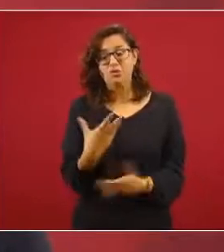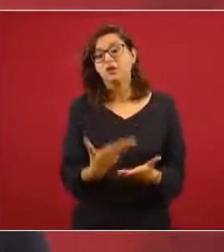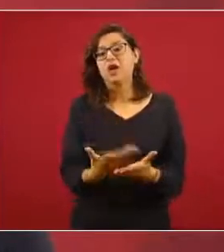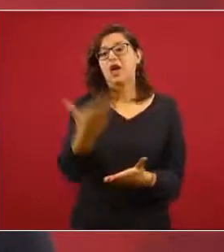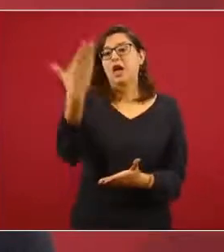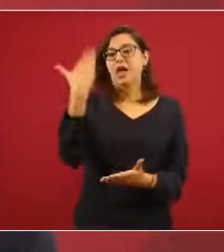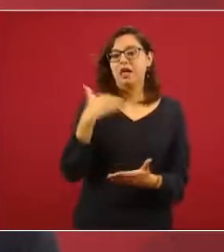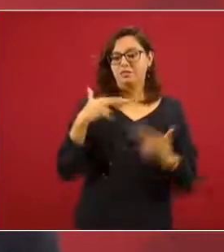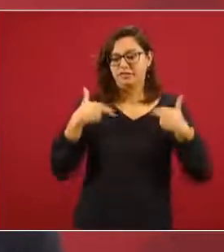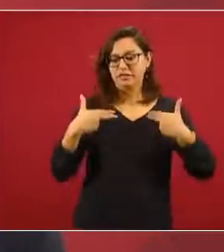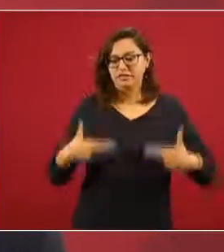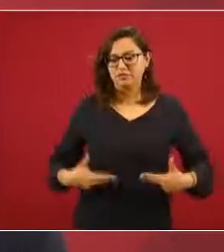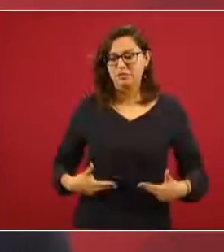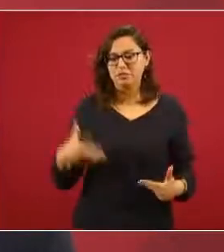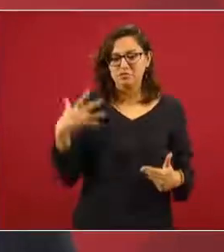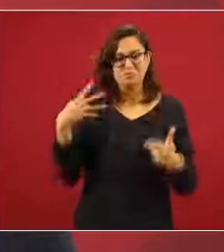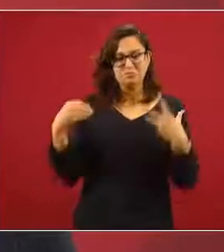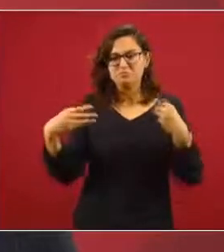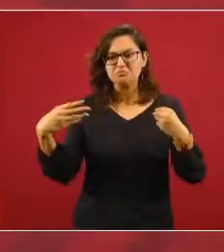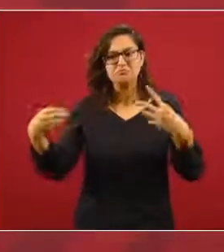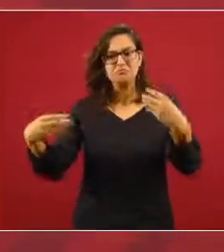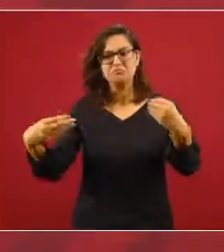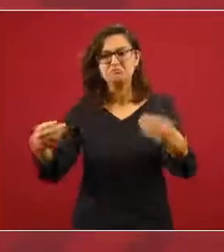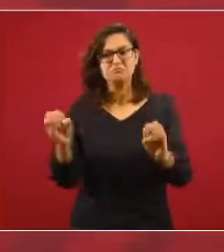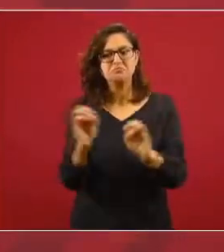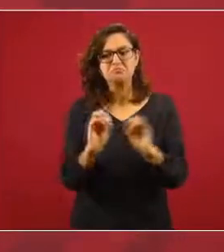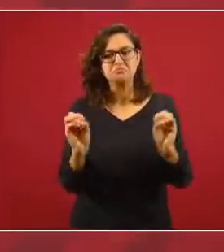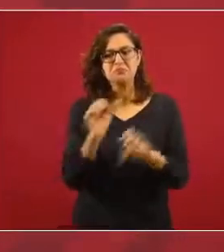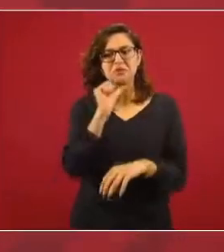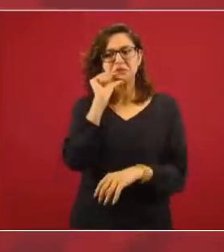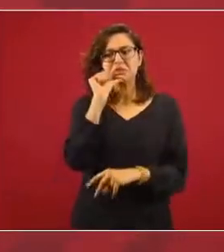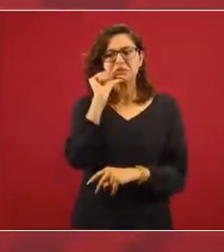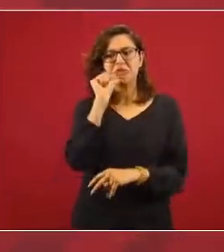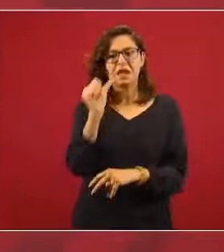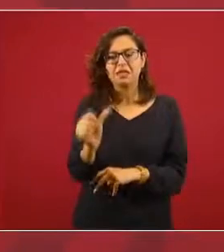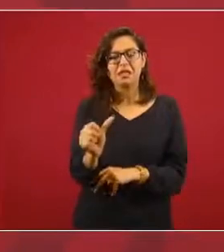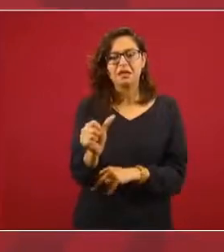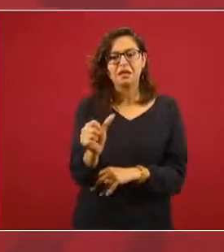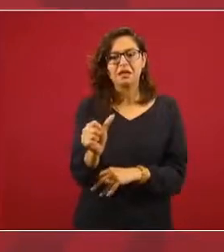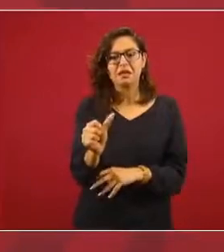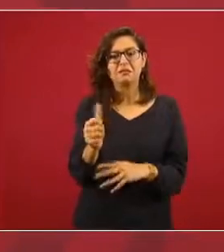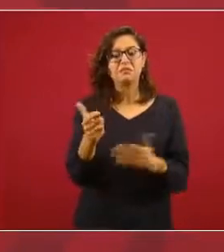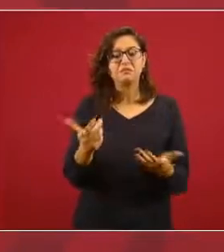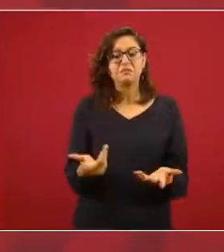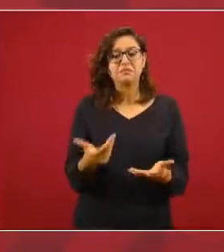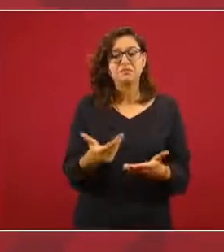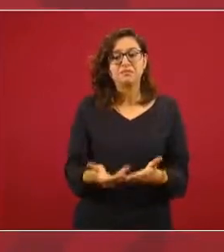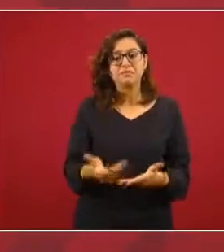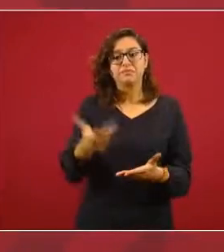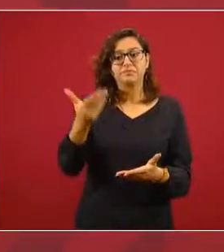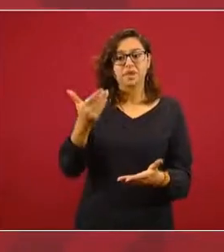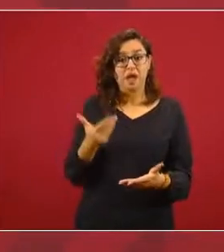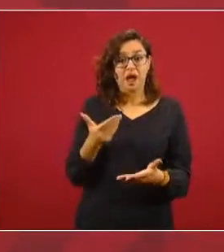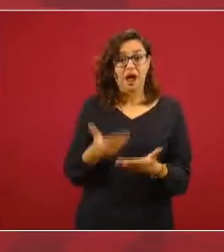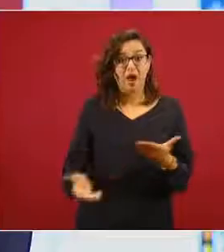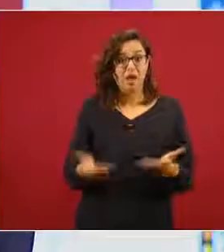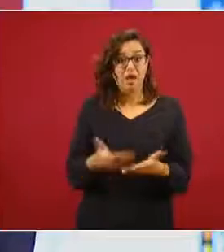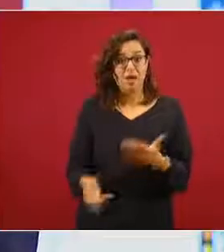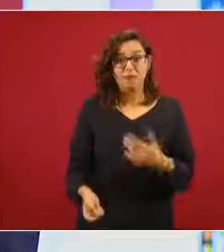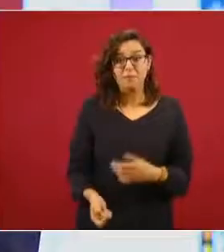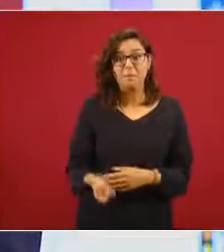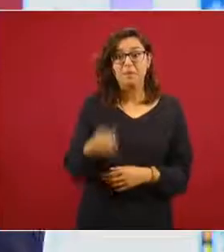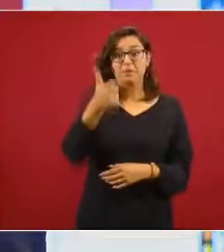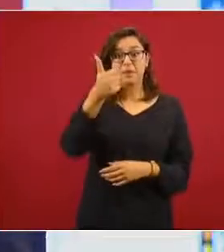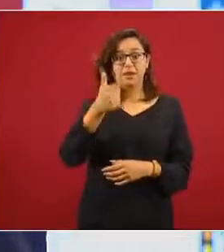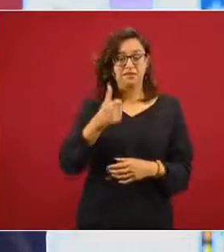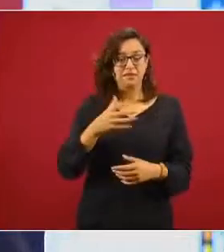humanos, a toda una especie a la que pertenecemos, no infectaba hasta antes de esta epidemia. Y este